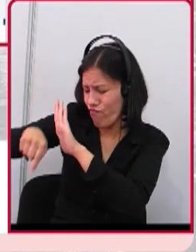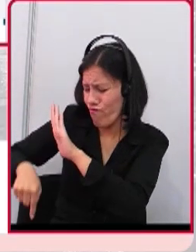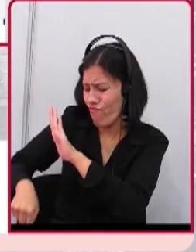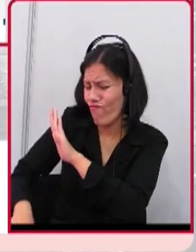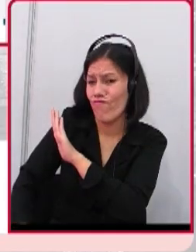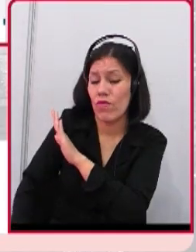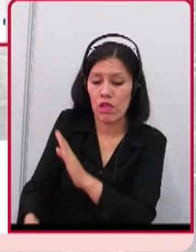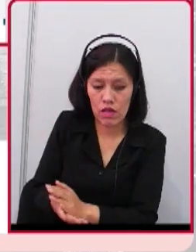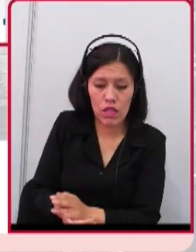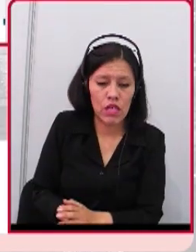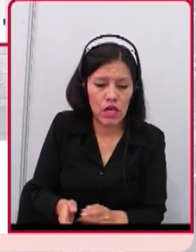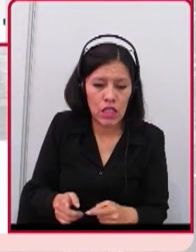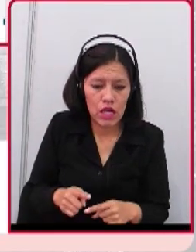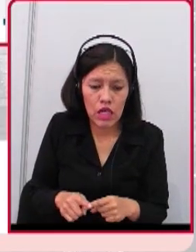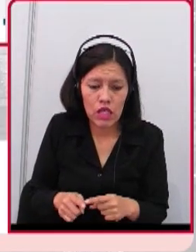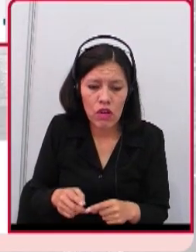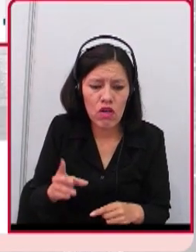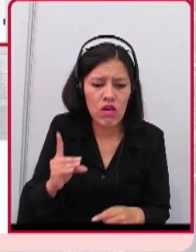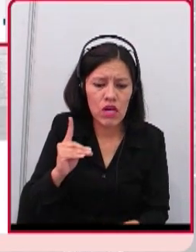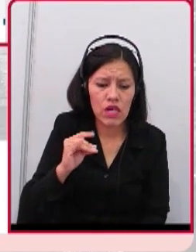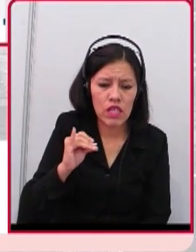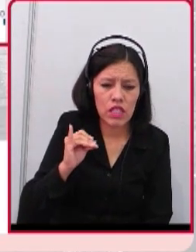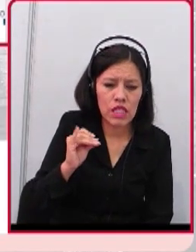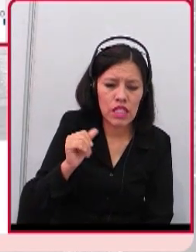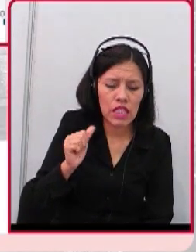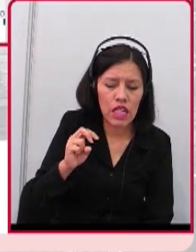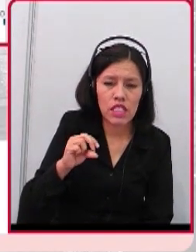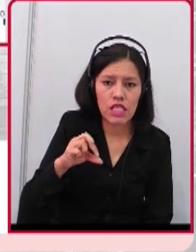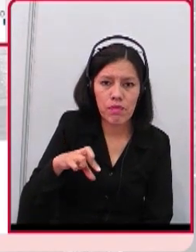sea moscovita, fengita, ¿no?